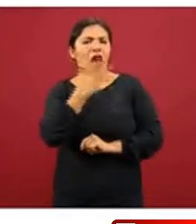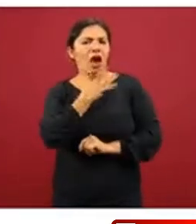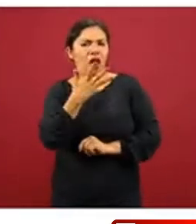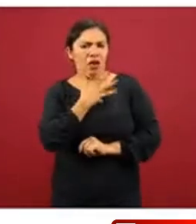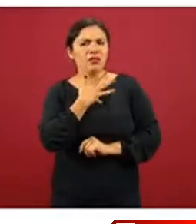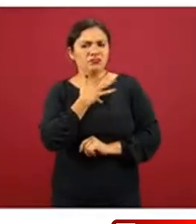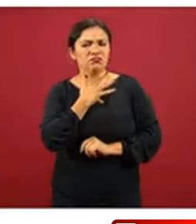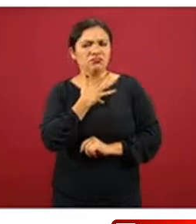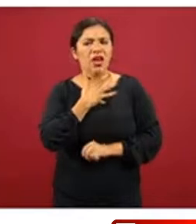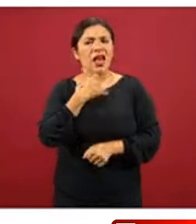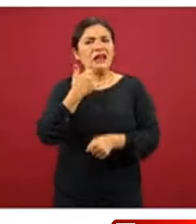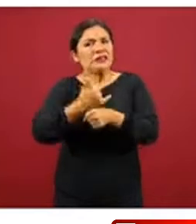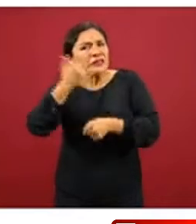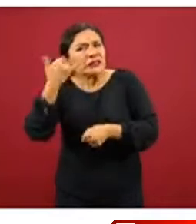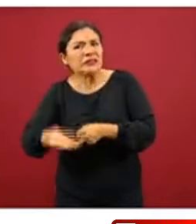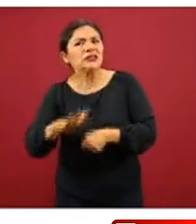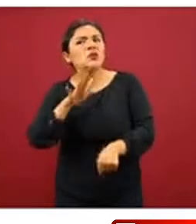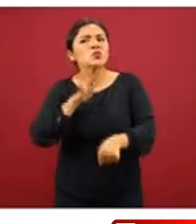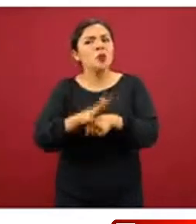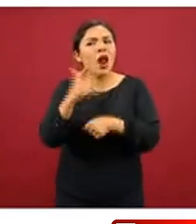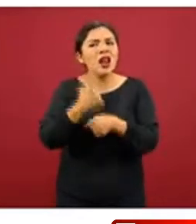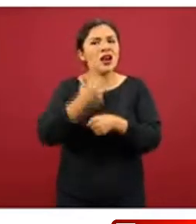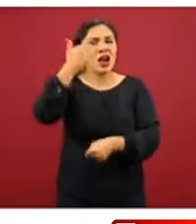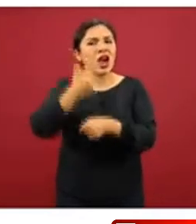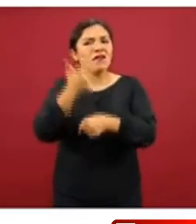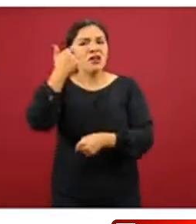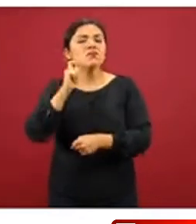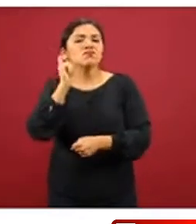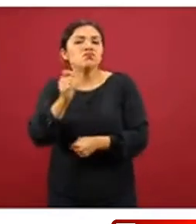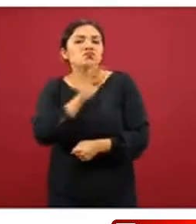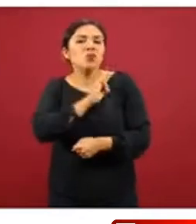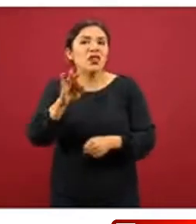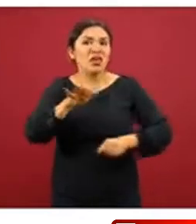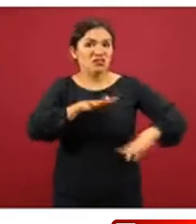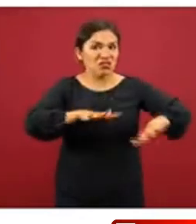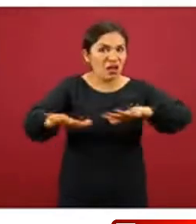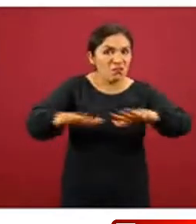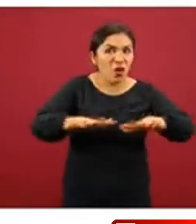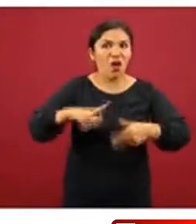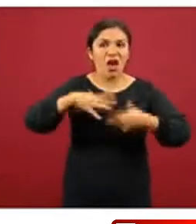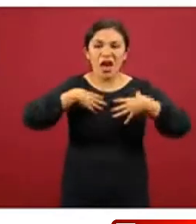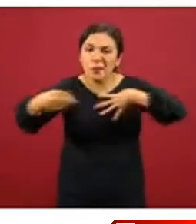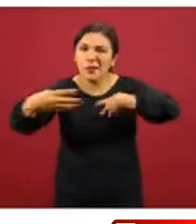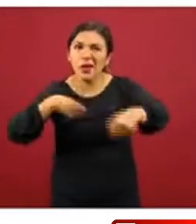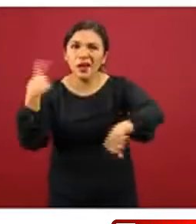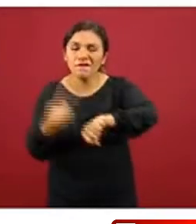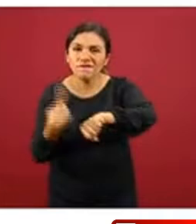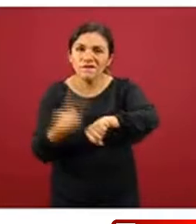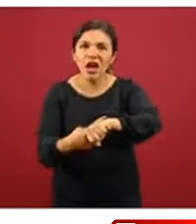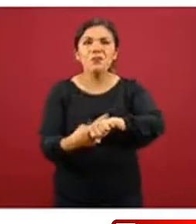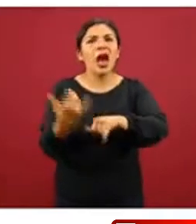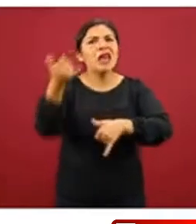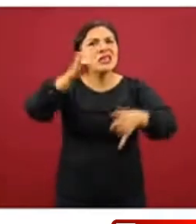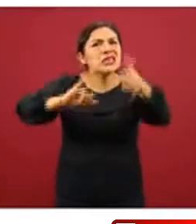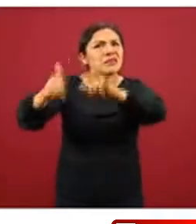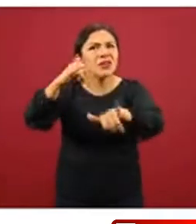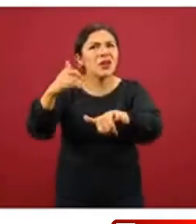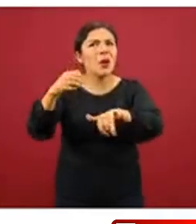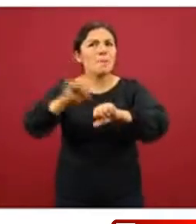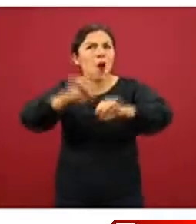de multiamenaza, pueden ser la amenaza sismos, epidemiológicos,